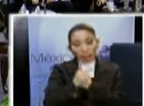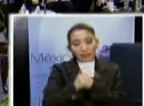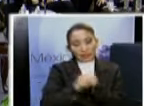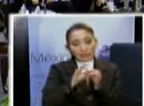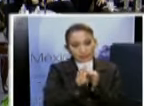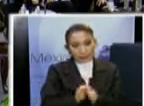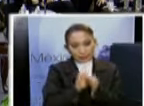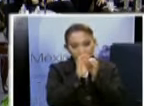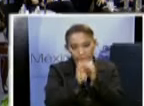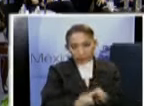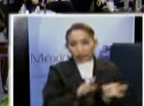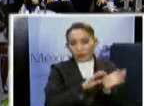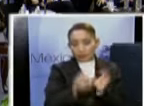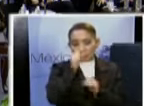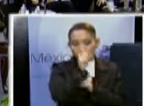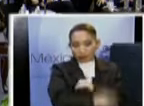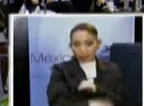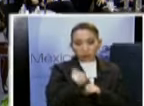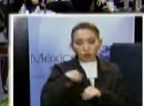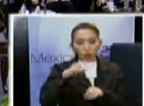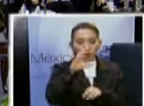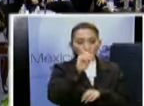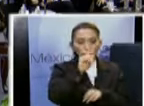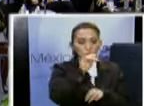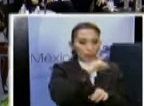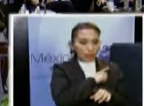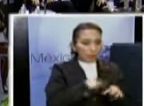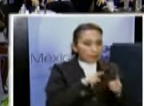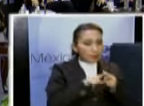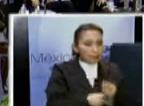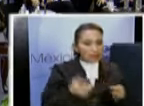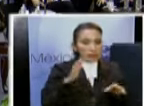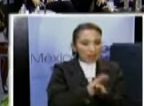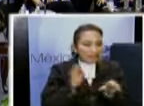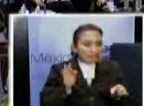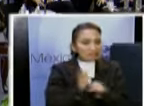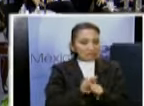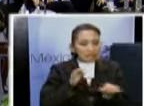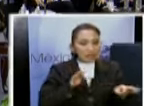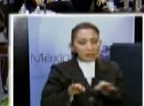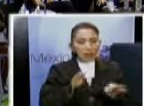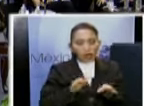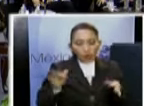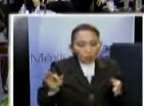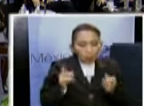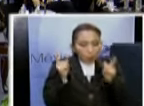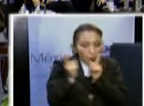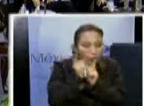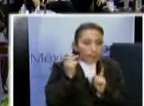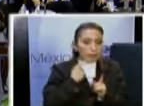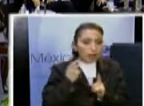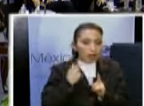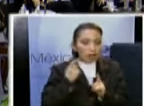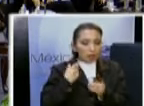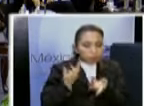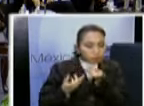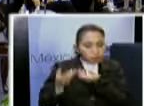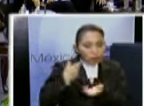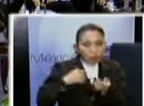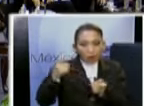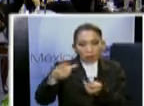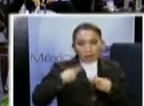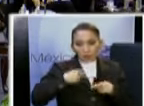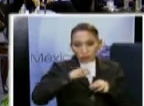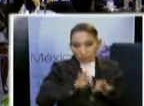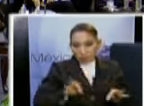Alianza. Aunado a esto, los consulados debemos iniciar o reforzar una labor de acercamiento político e intercambio con los actores